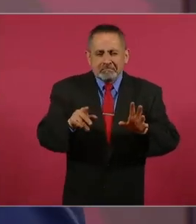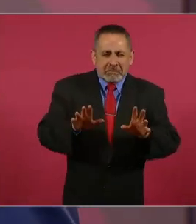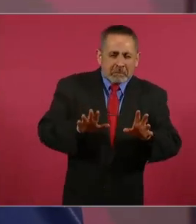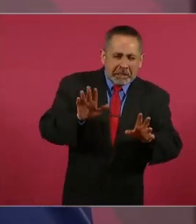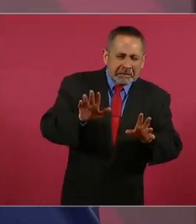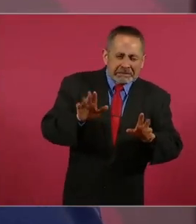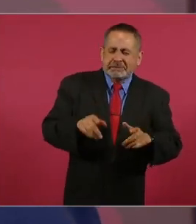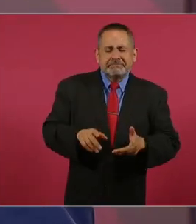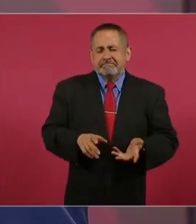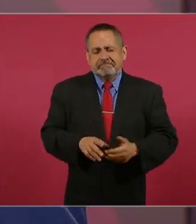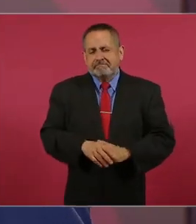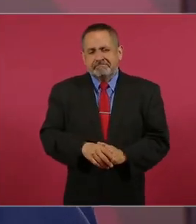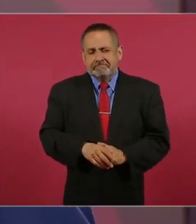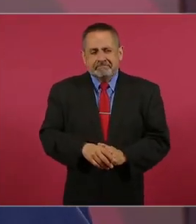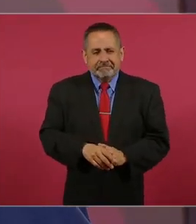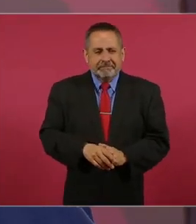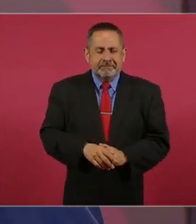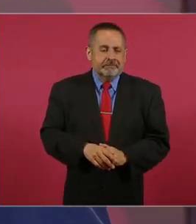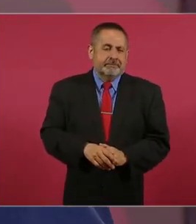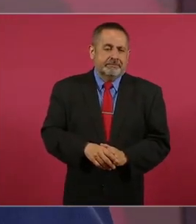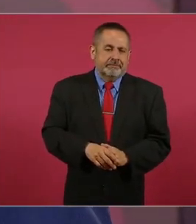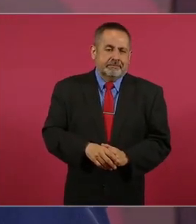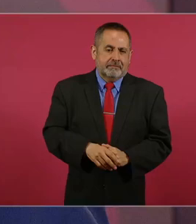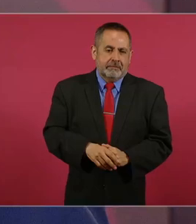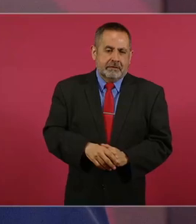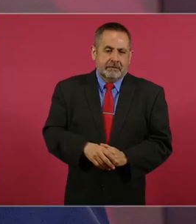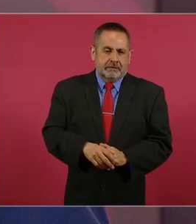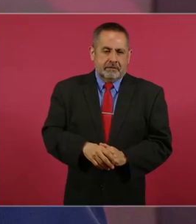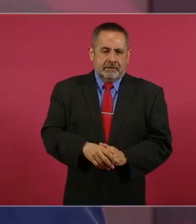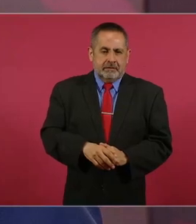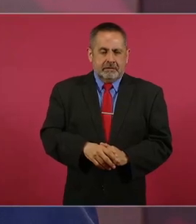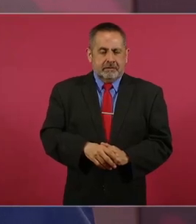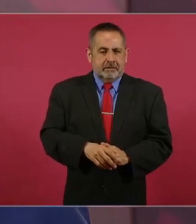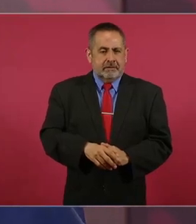de manera esporádica.